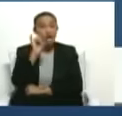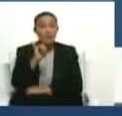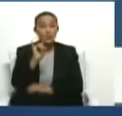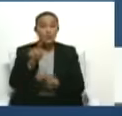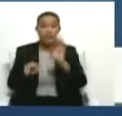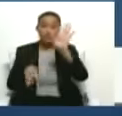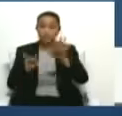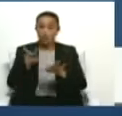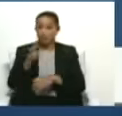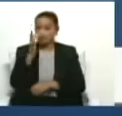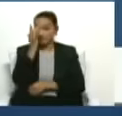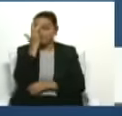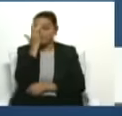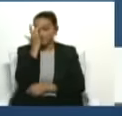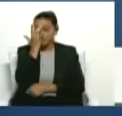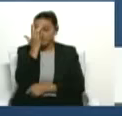legales